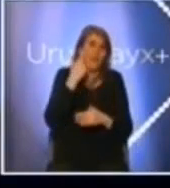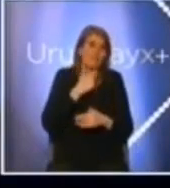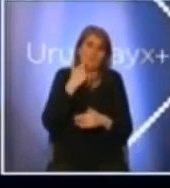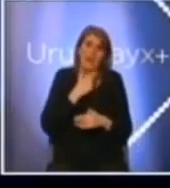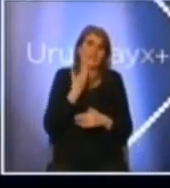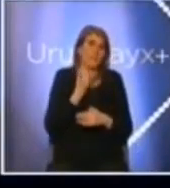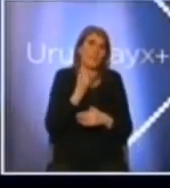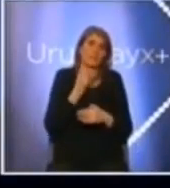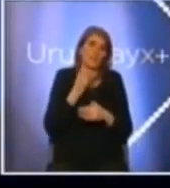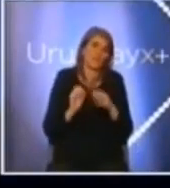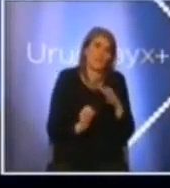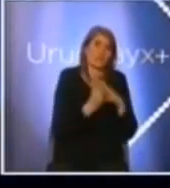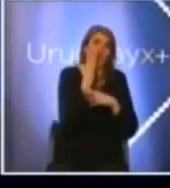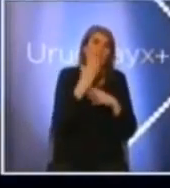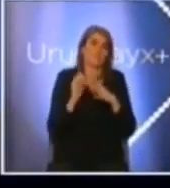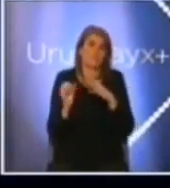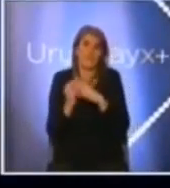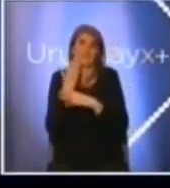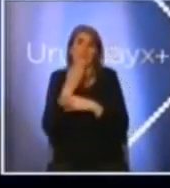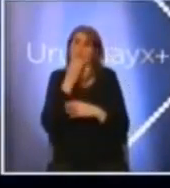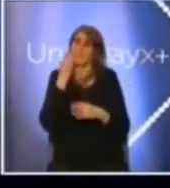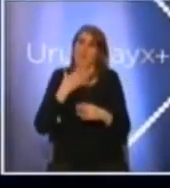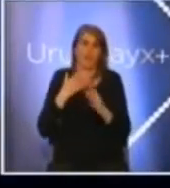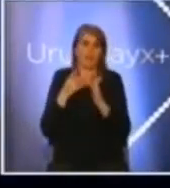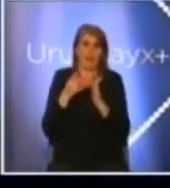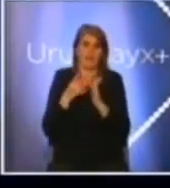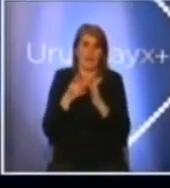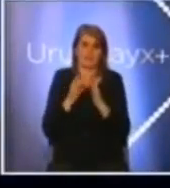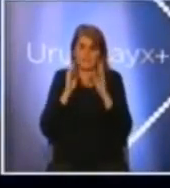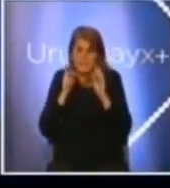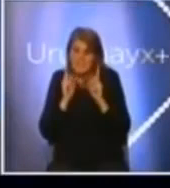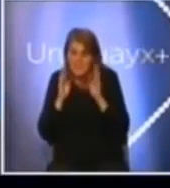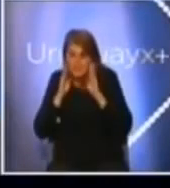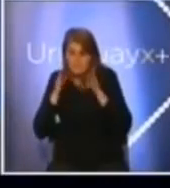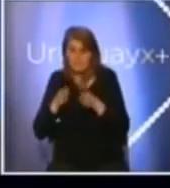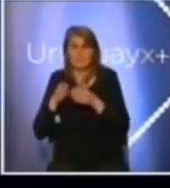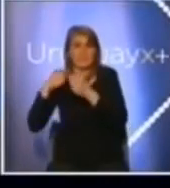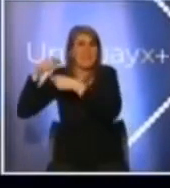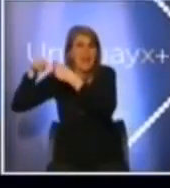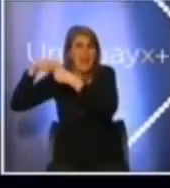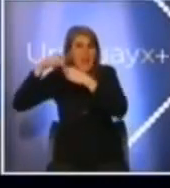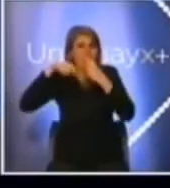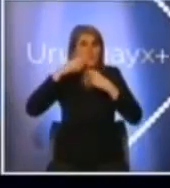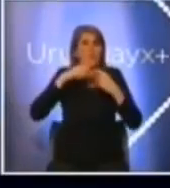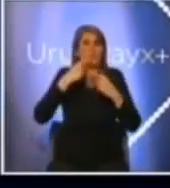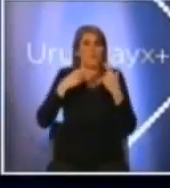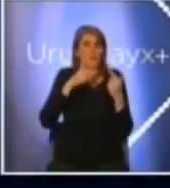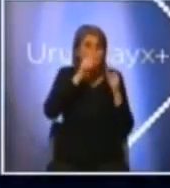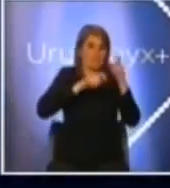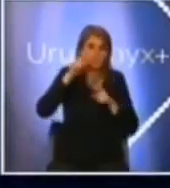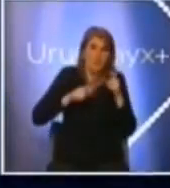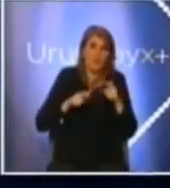mayor innovación y sofisticación de sus sistemas, de sus mercados y de sus actores